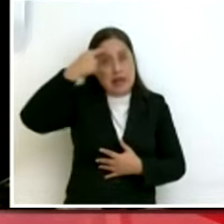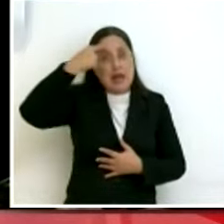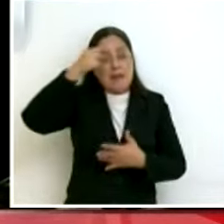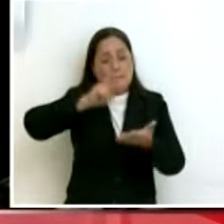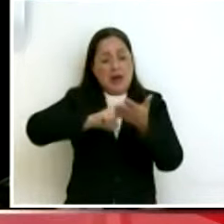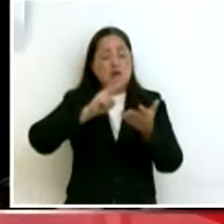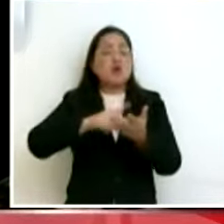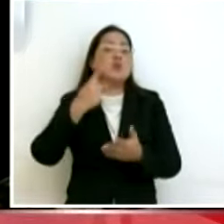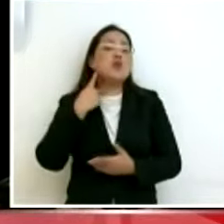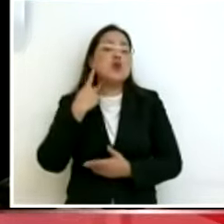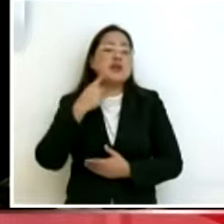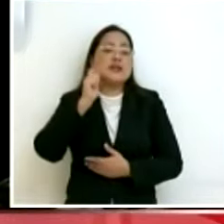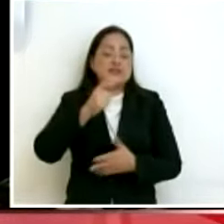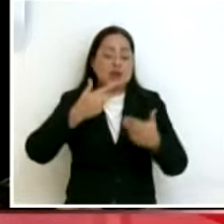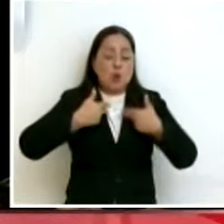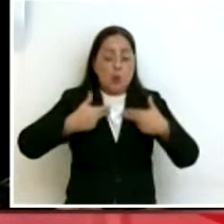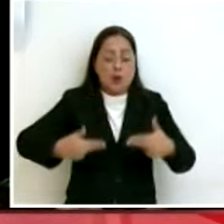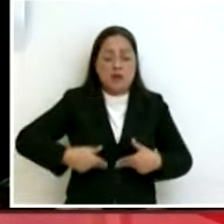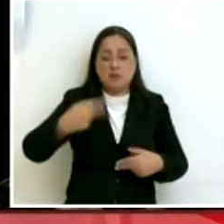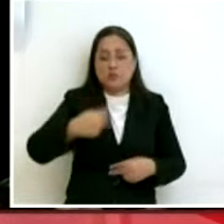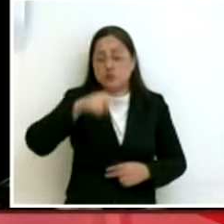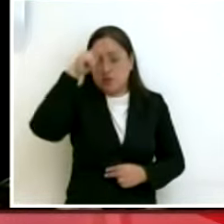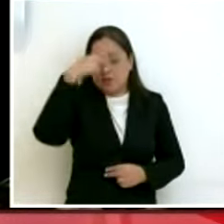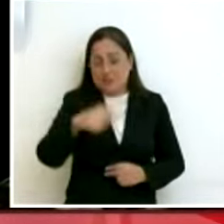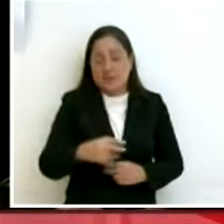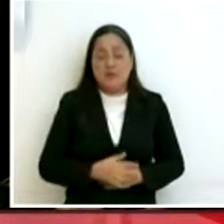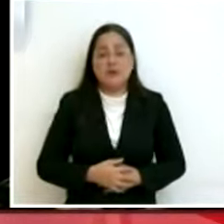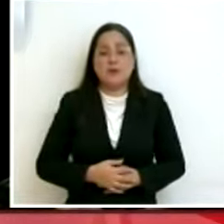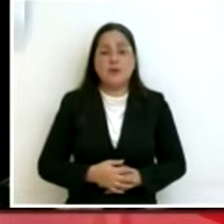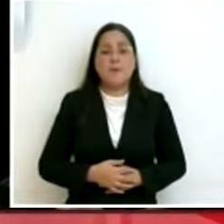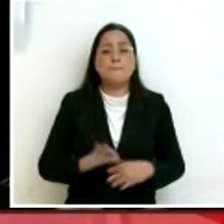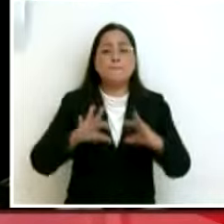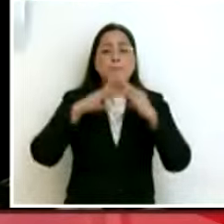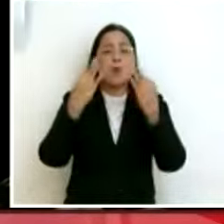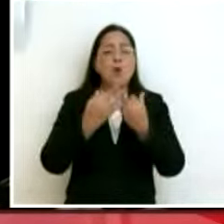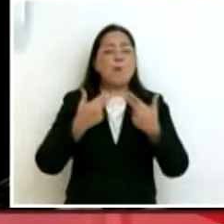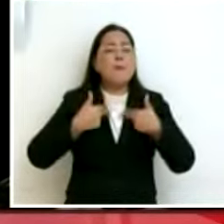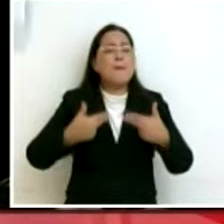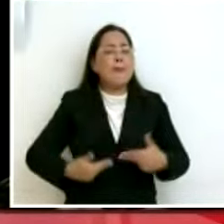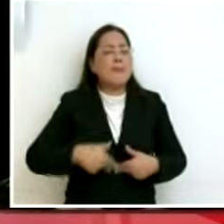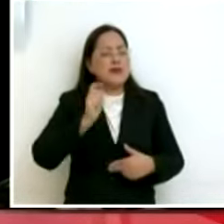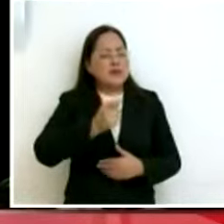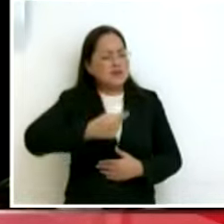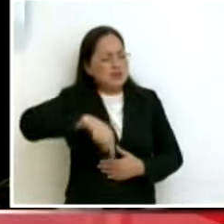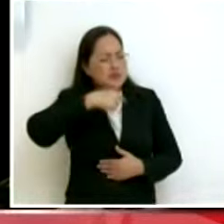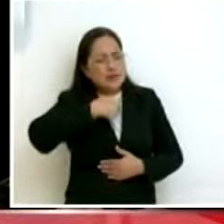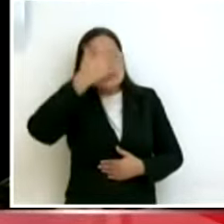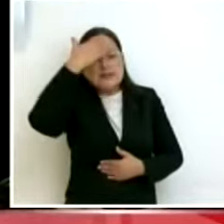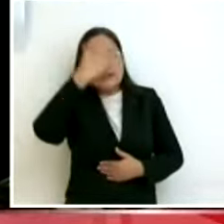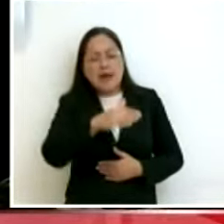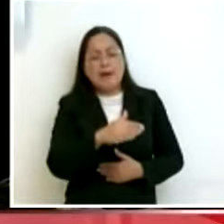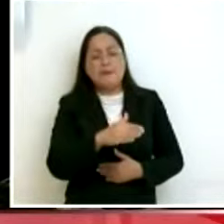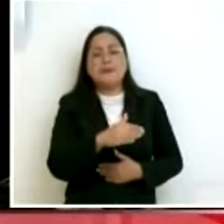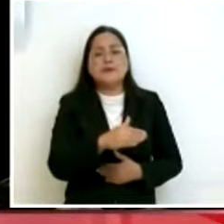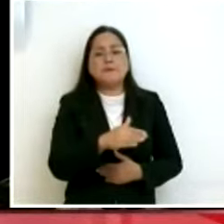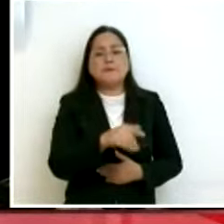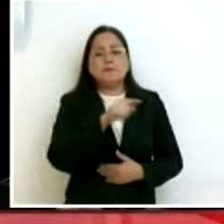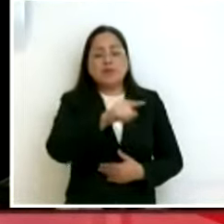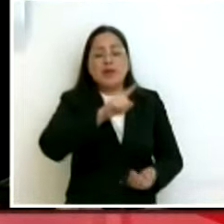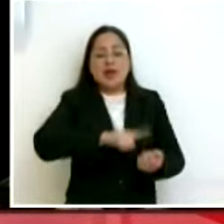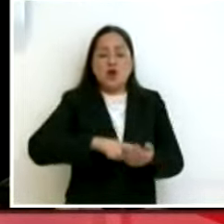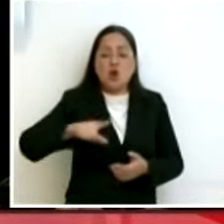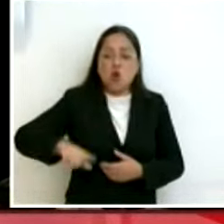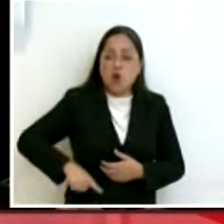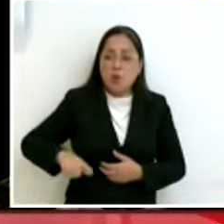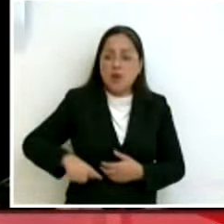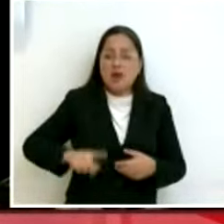le ha llamado el humanismo mexicano. Este humanismo que nos permite entender que el poder del Estado